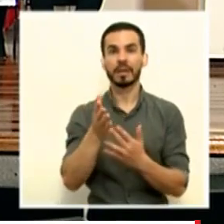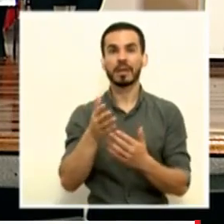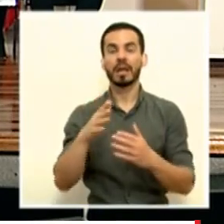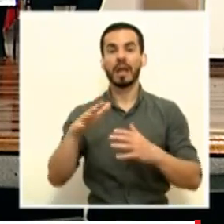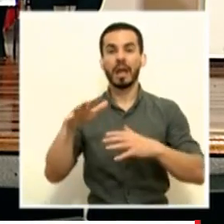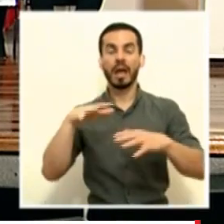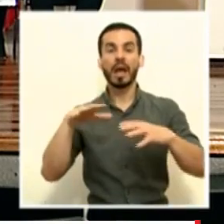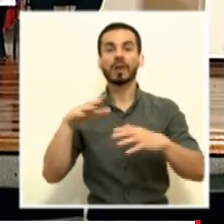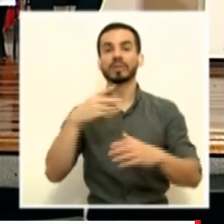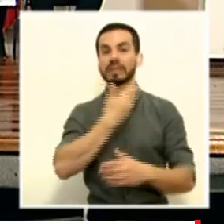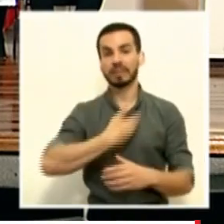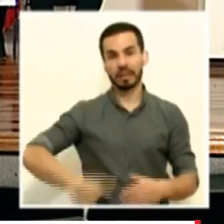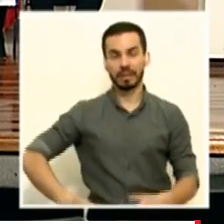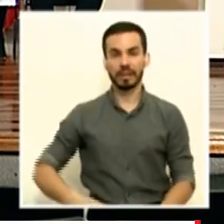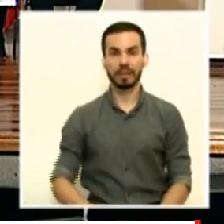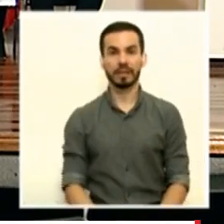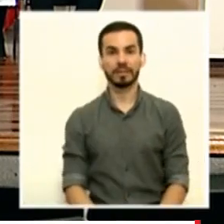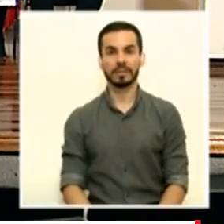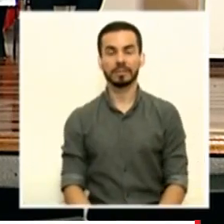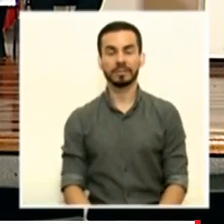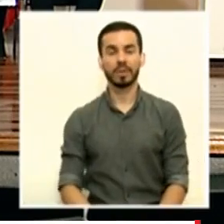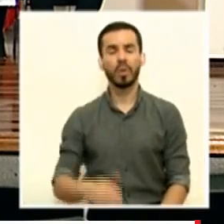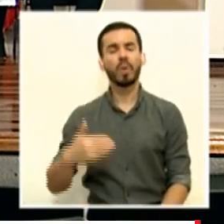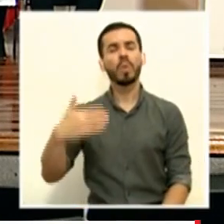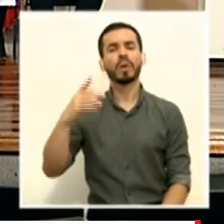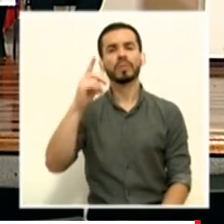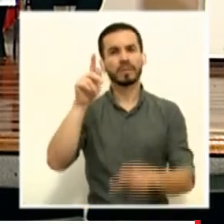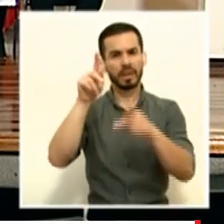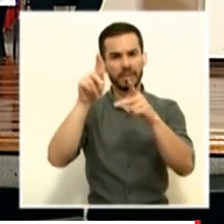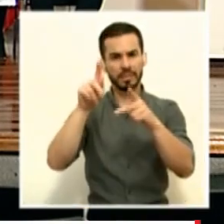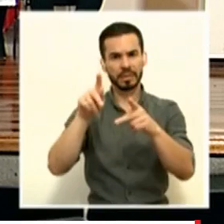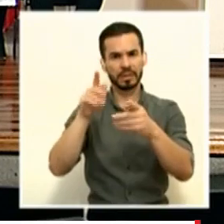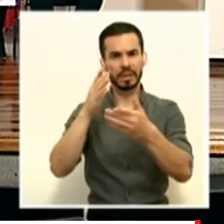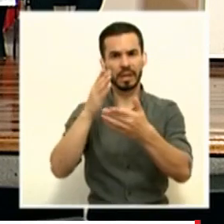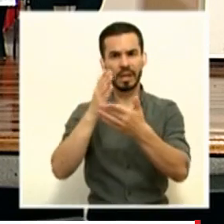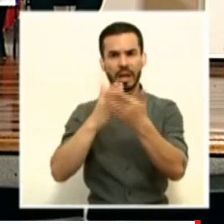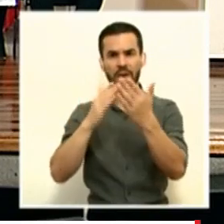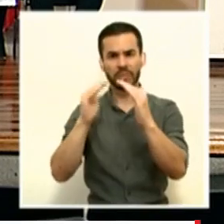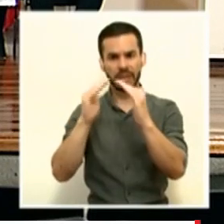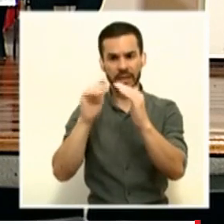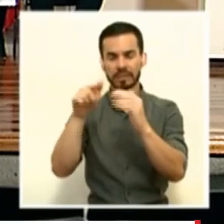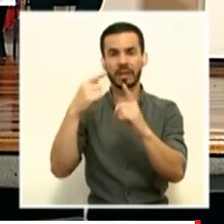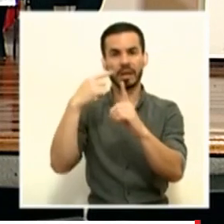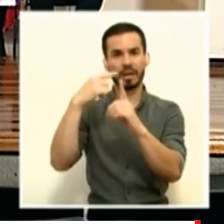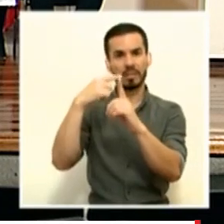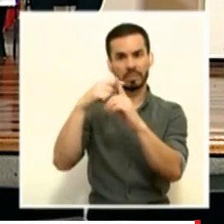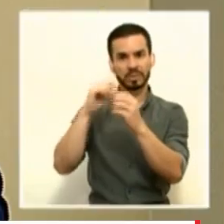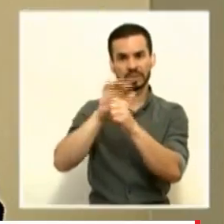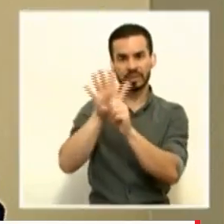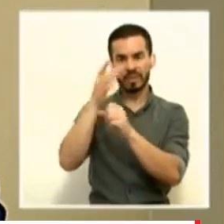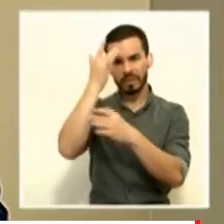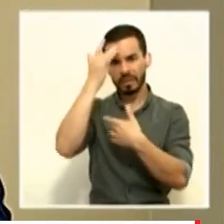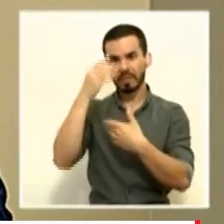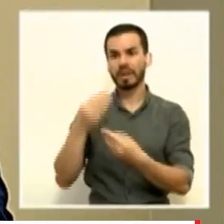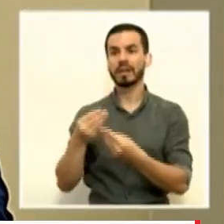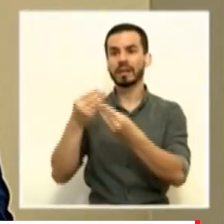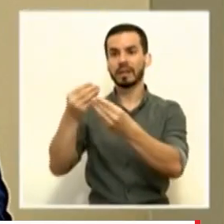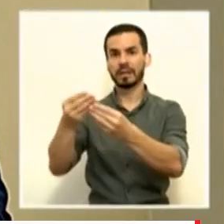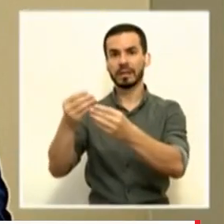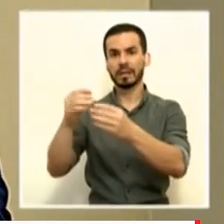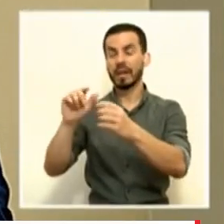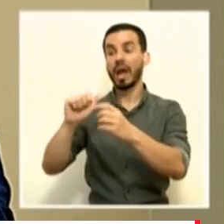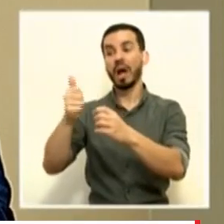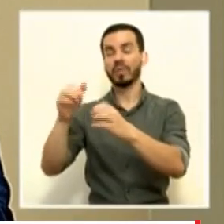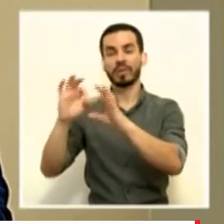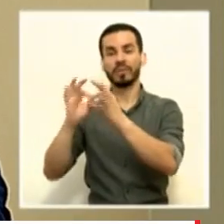Acontecer Herediano. Cuando una persona de algunas casas sale positiva, el Ministerio de Salud instruye al resto